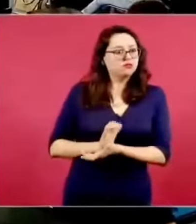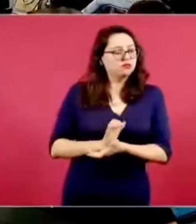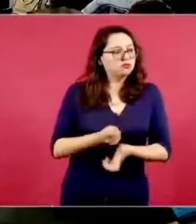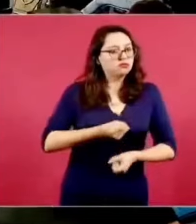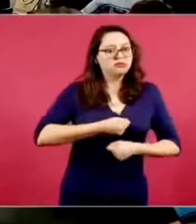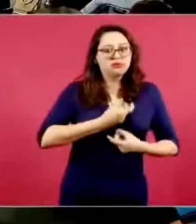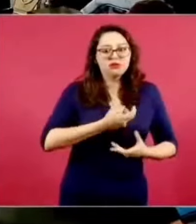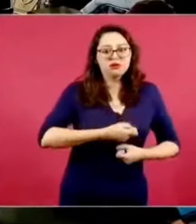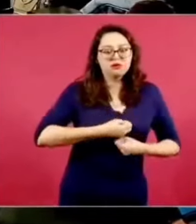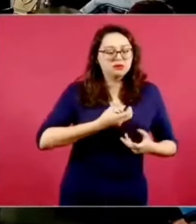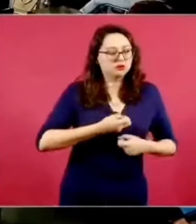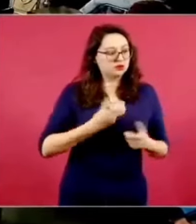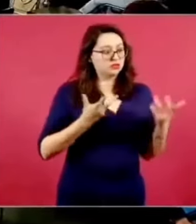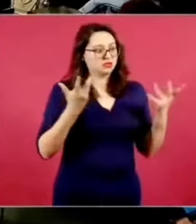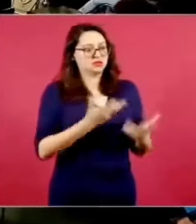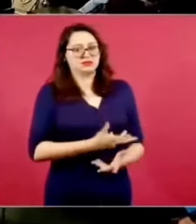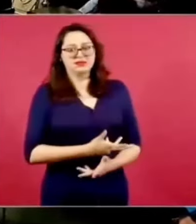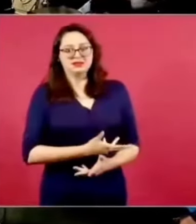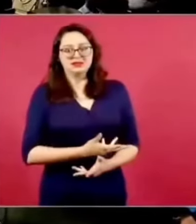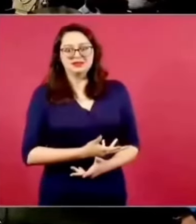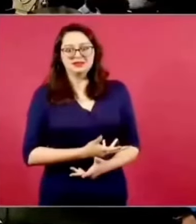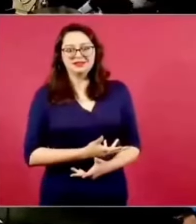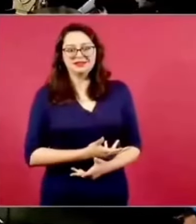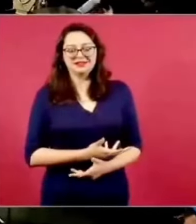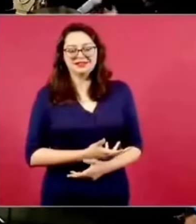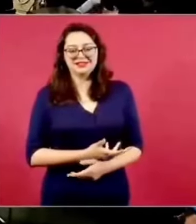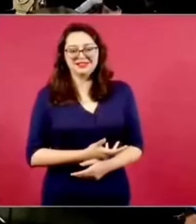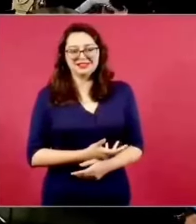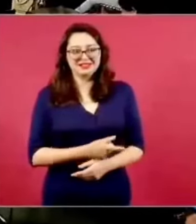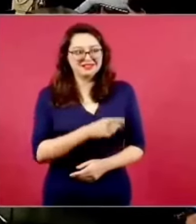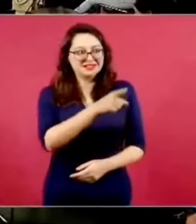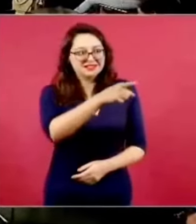Entonces eso era muy común